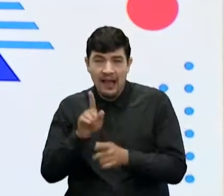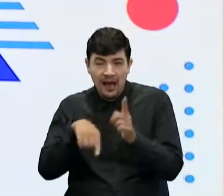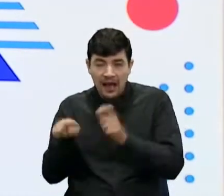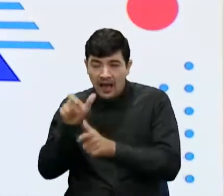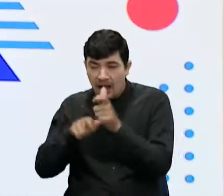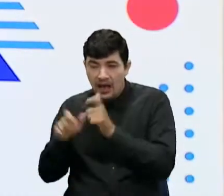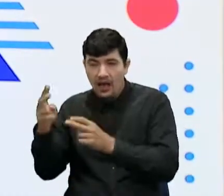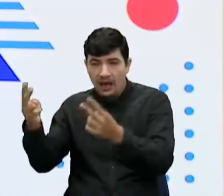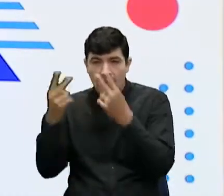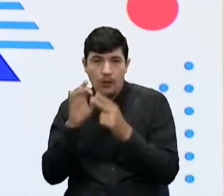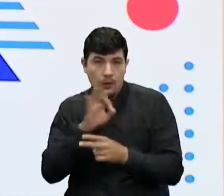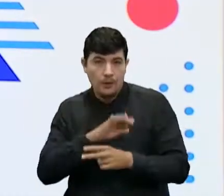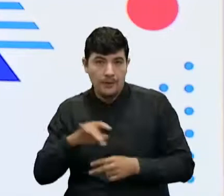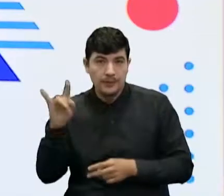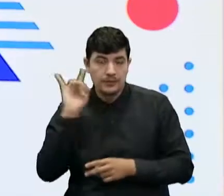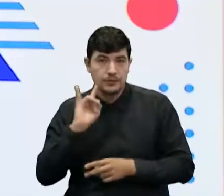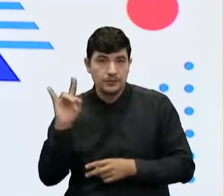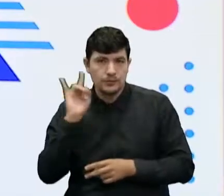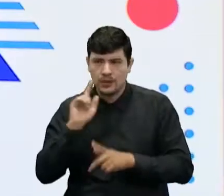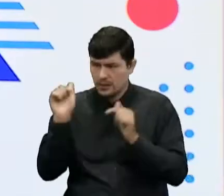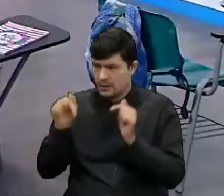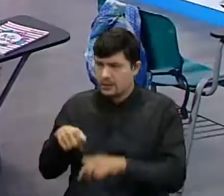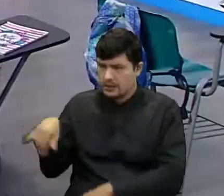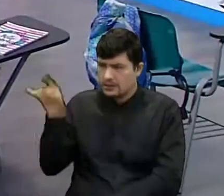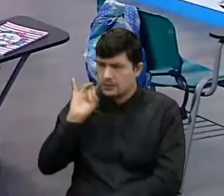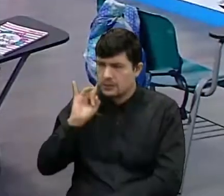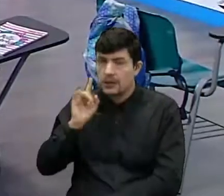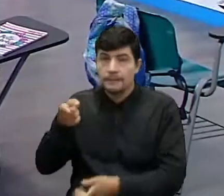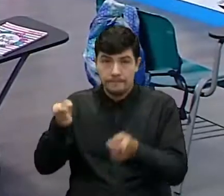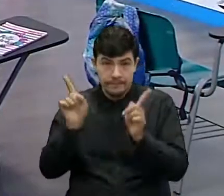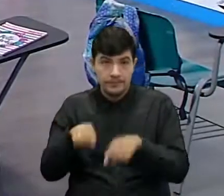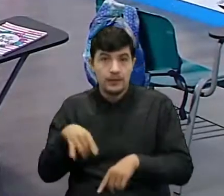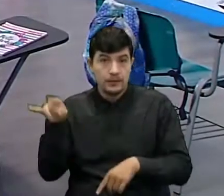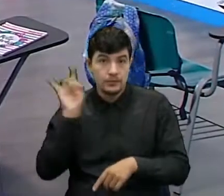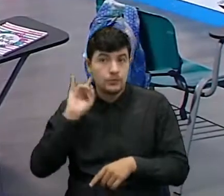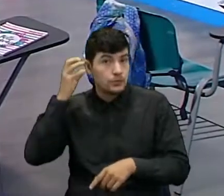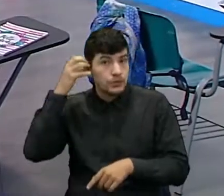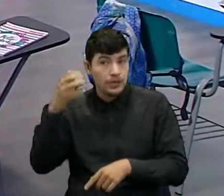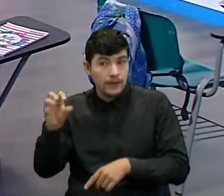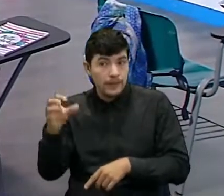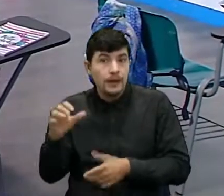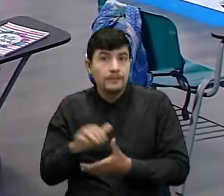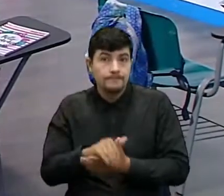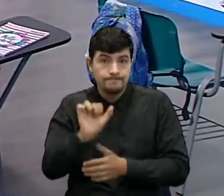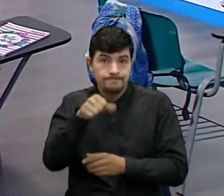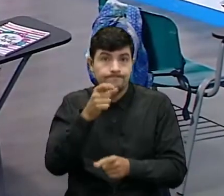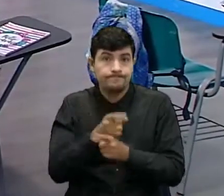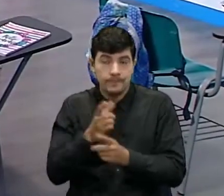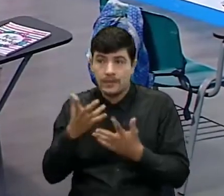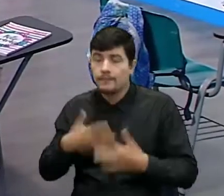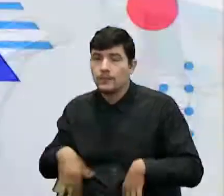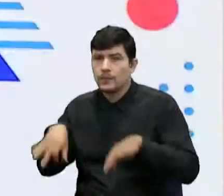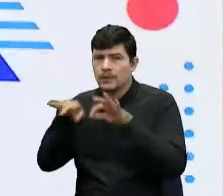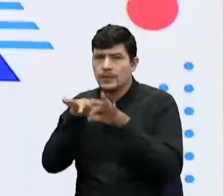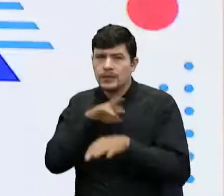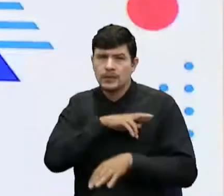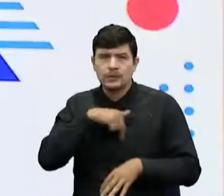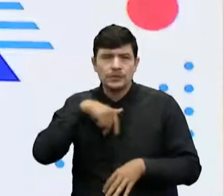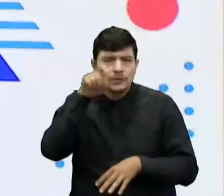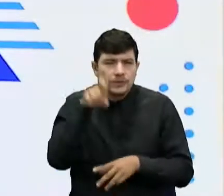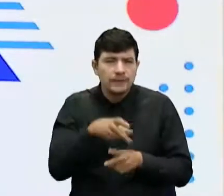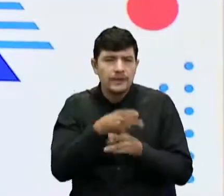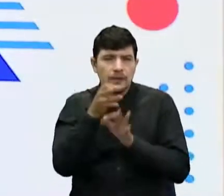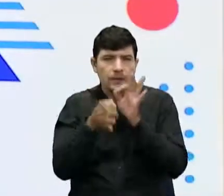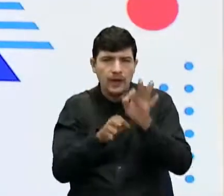escuchando Y que nos están viendo ¿Cierto? Aquí también nos escuchan Sí, acá nos escuchan En los medios comunitarios Muy bien Es muy importante Que cuidamos De esta